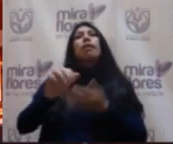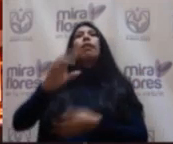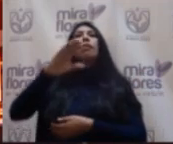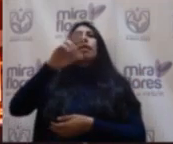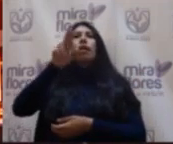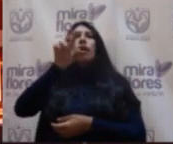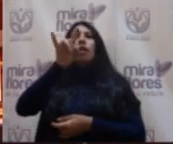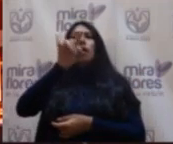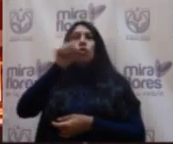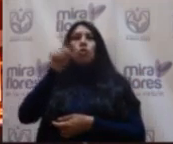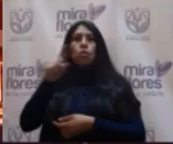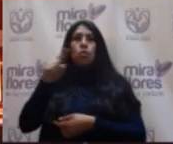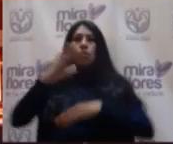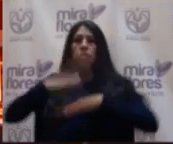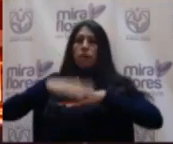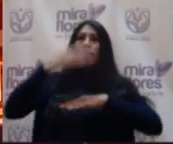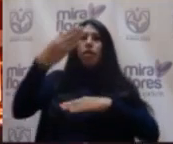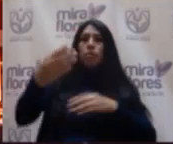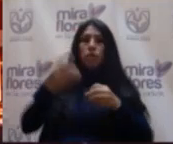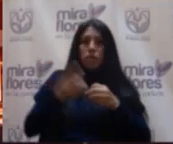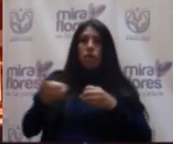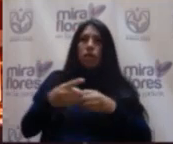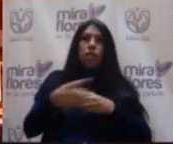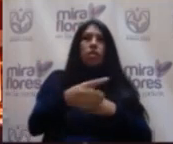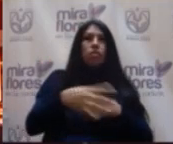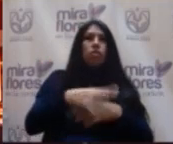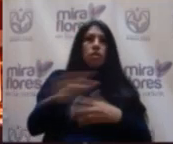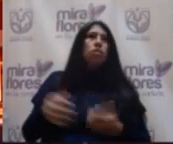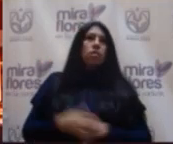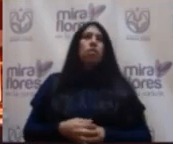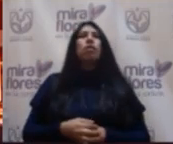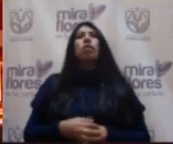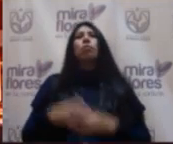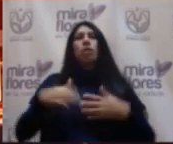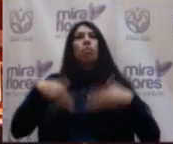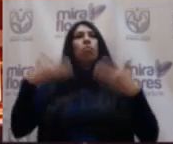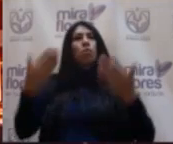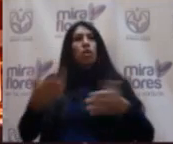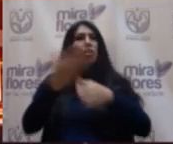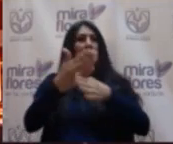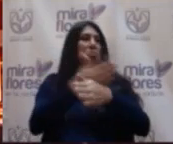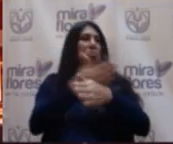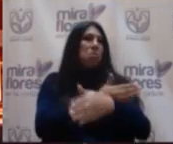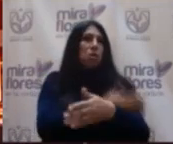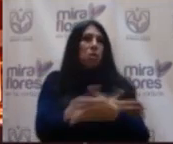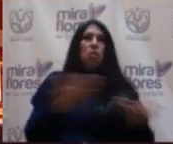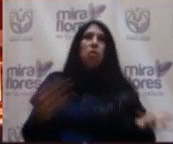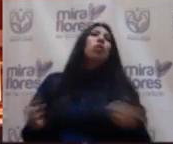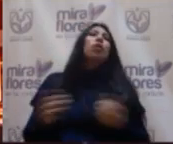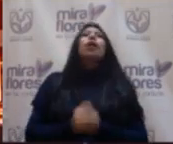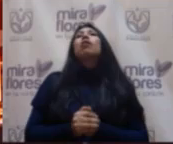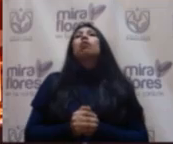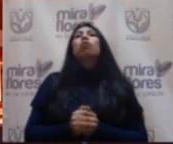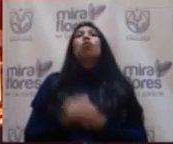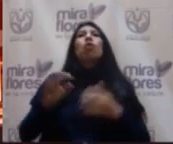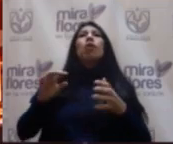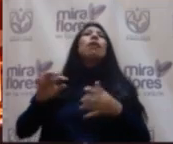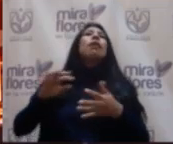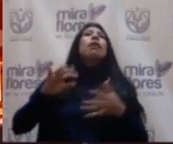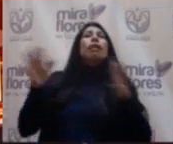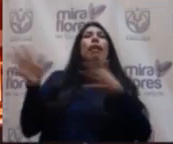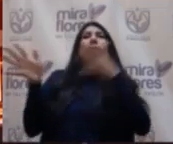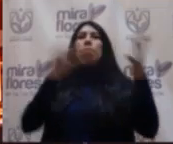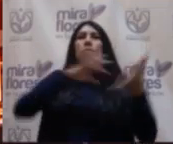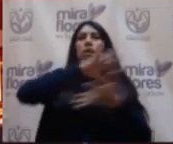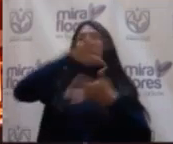irlo expandiendo al resto del distrito. Eso es parte de un compromiso para poder mejorar la ecoeficiencia de los entornos